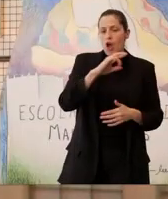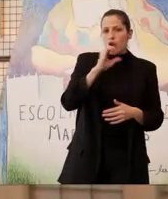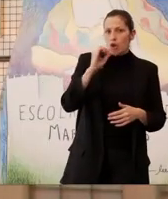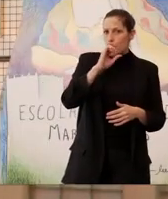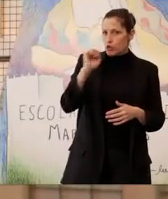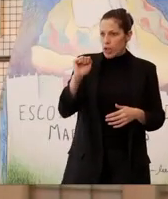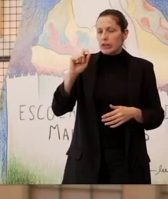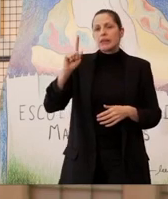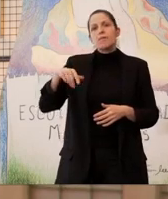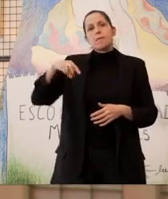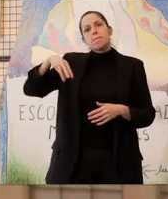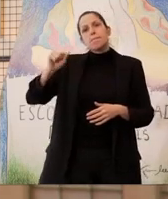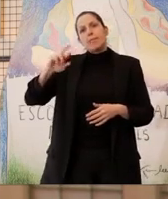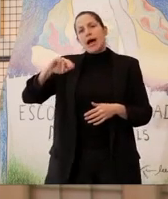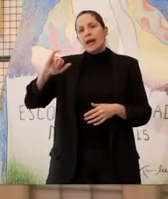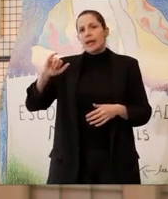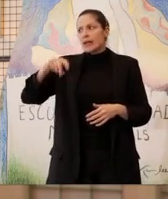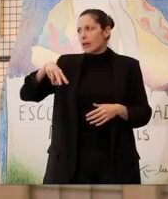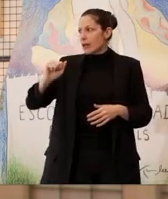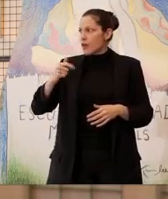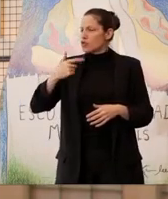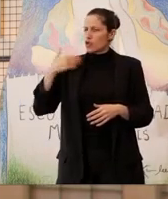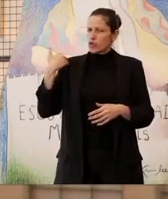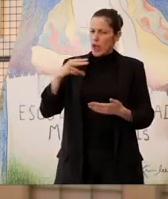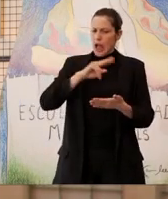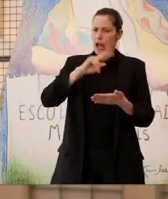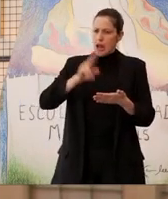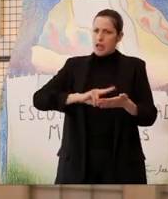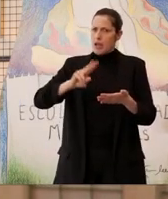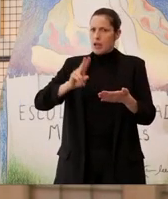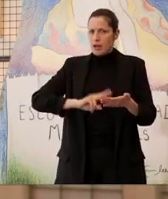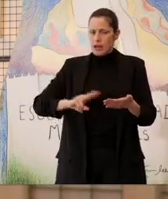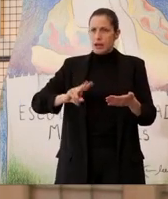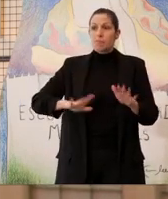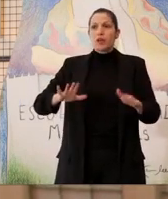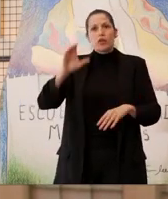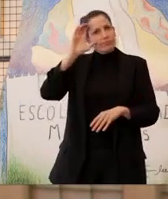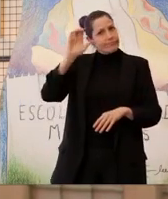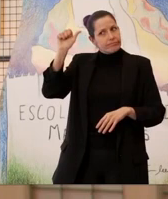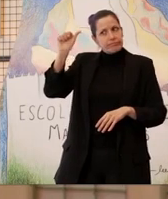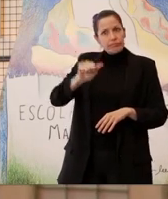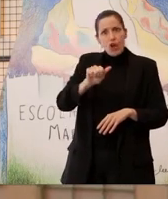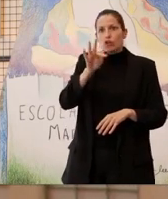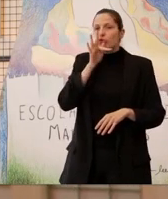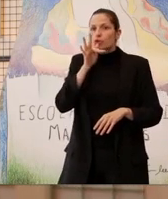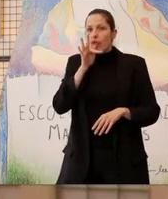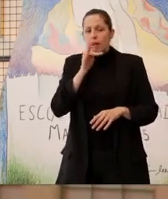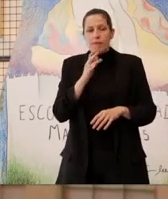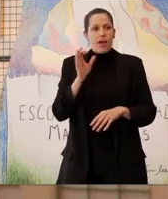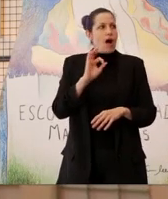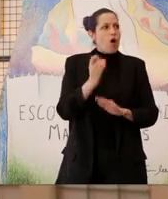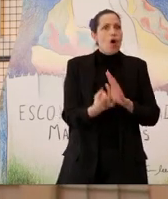las había leído pero no las conocía no las había escuchado no habíamos creado